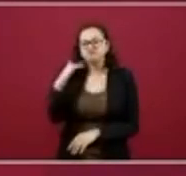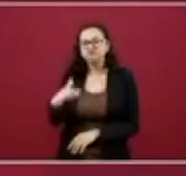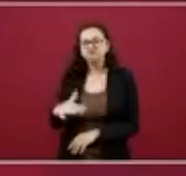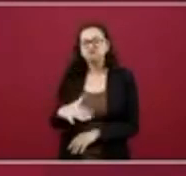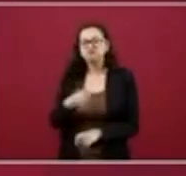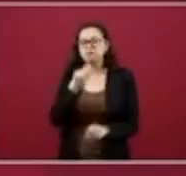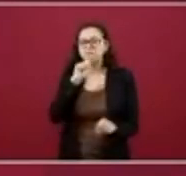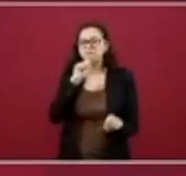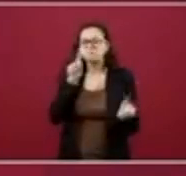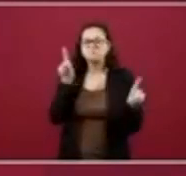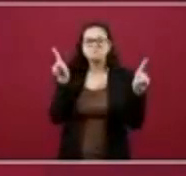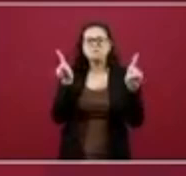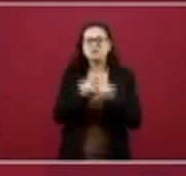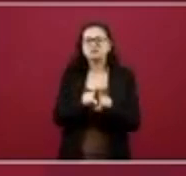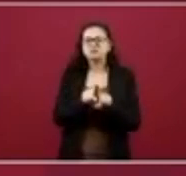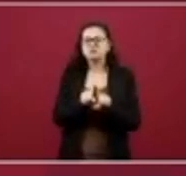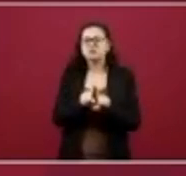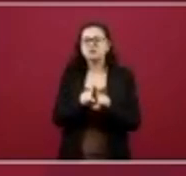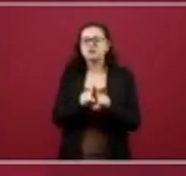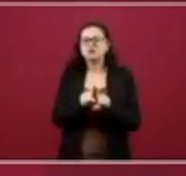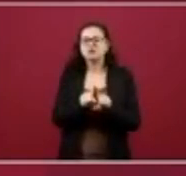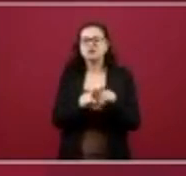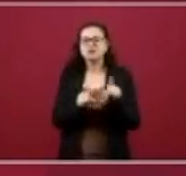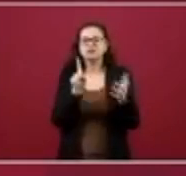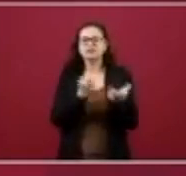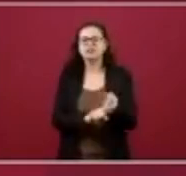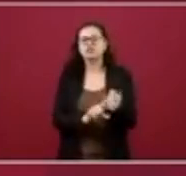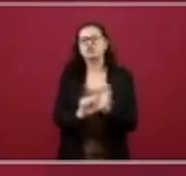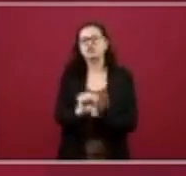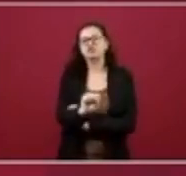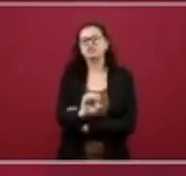que había en la CEDESOL?